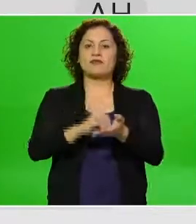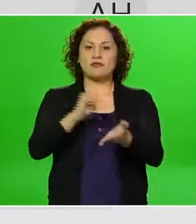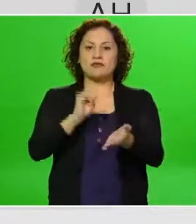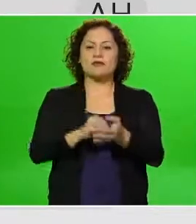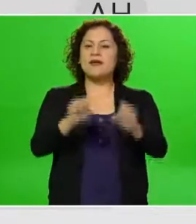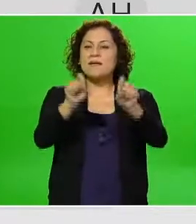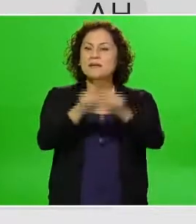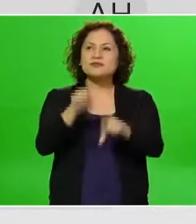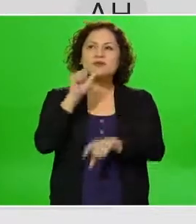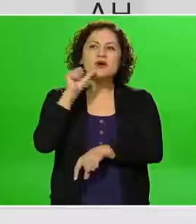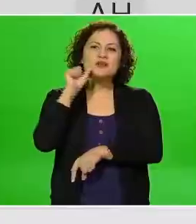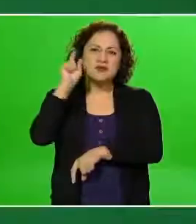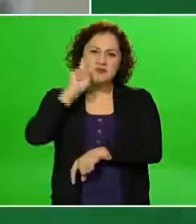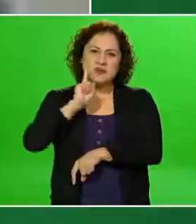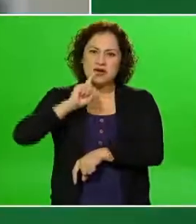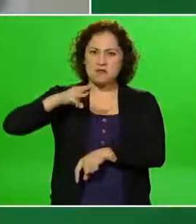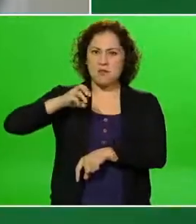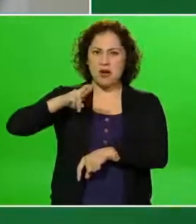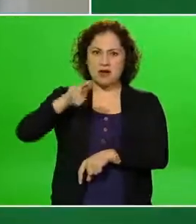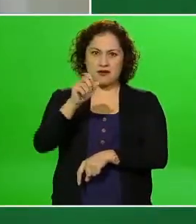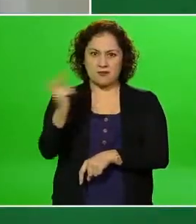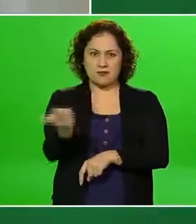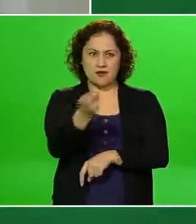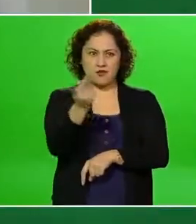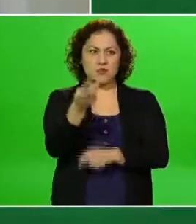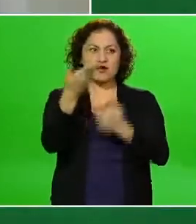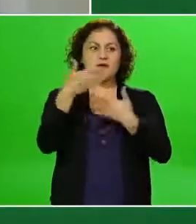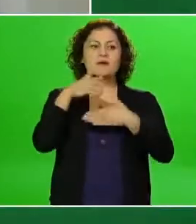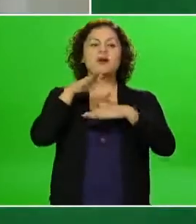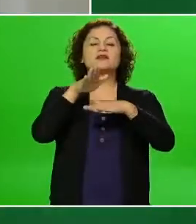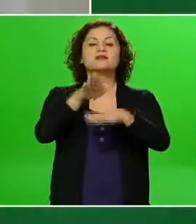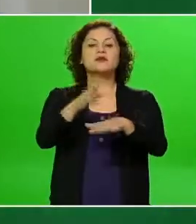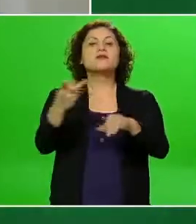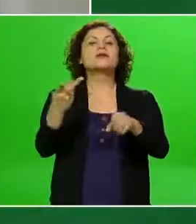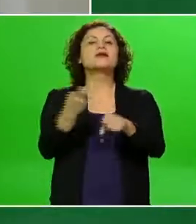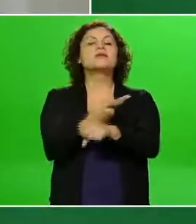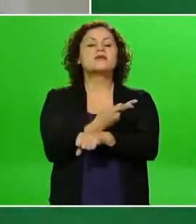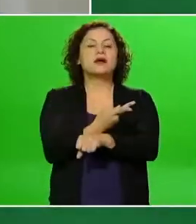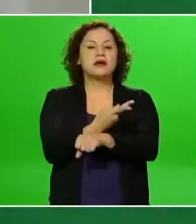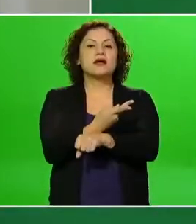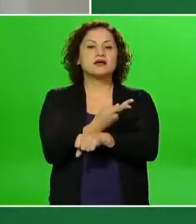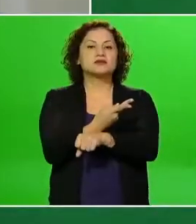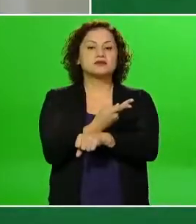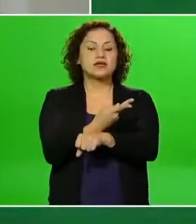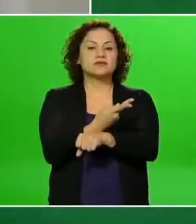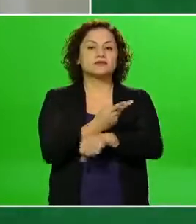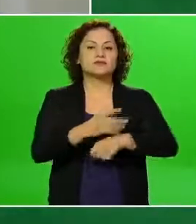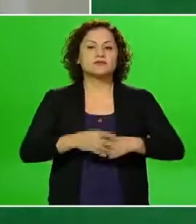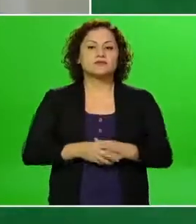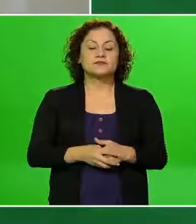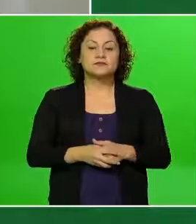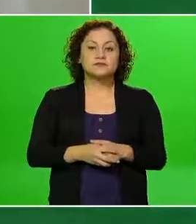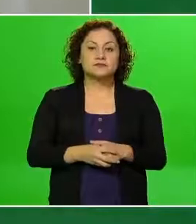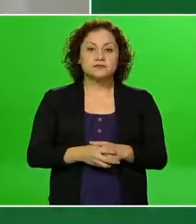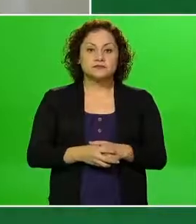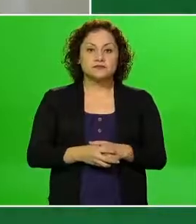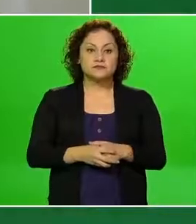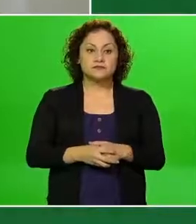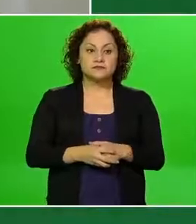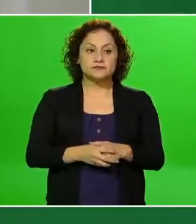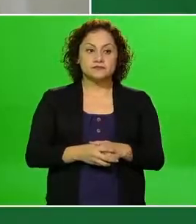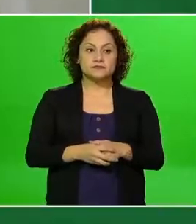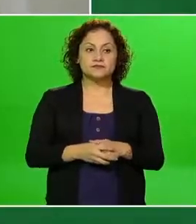María Berza, sobre el anuncio de que se suspende